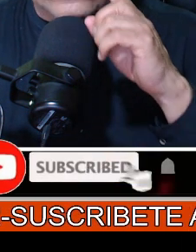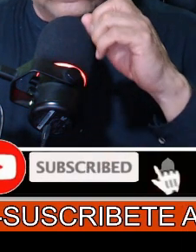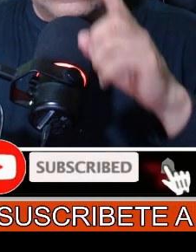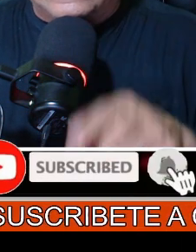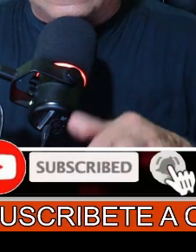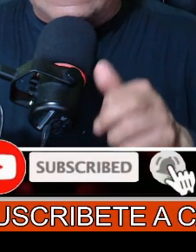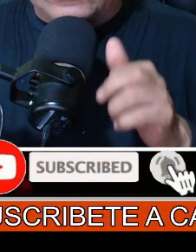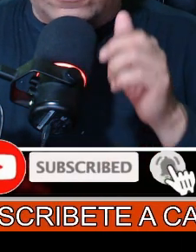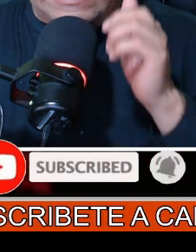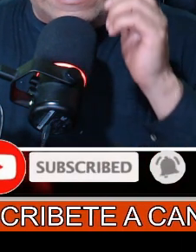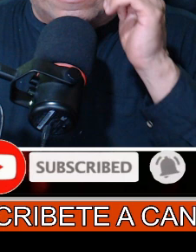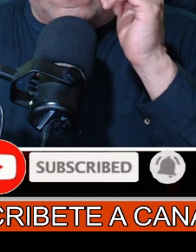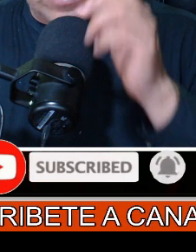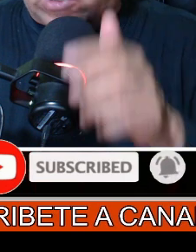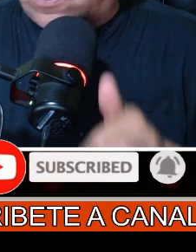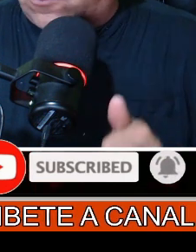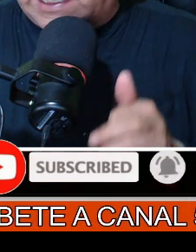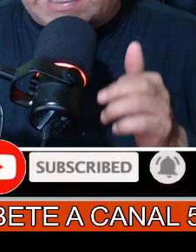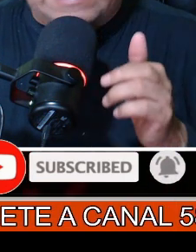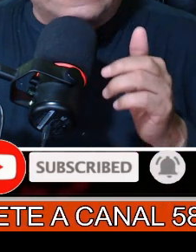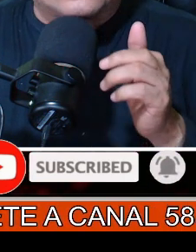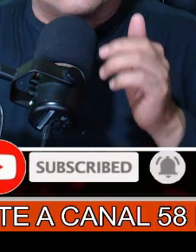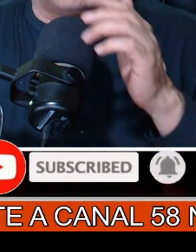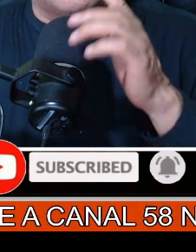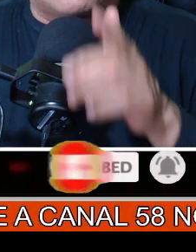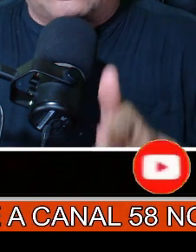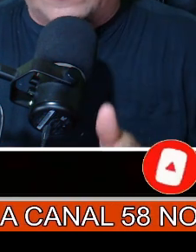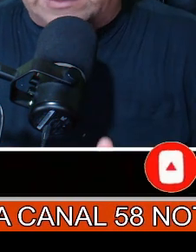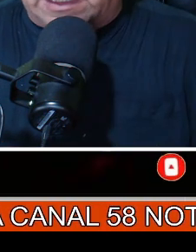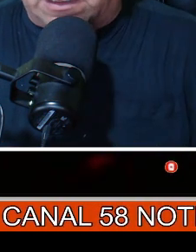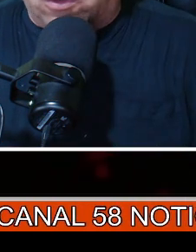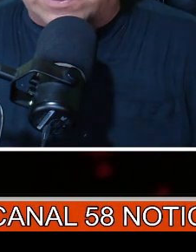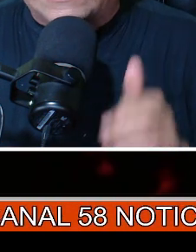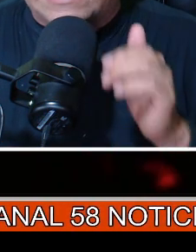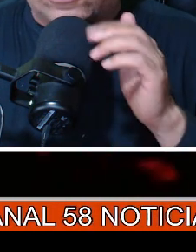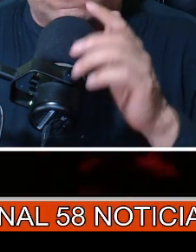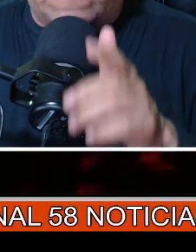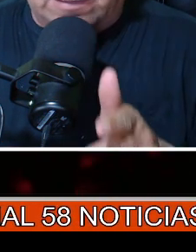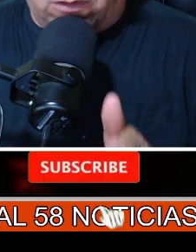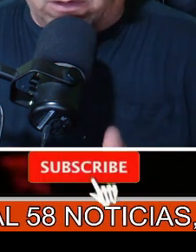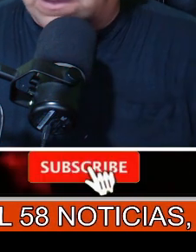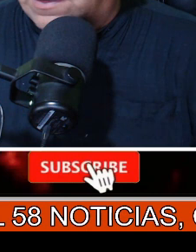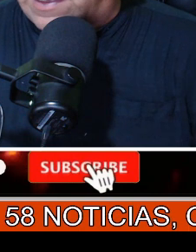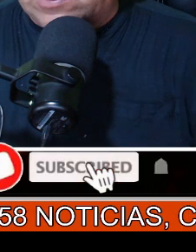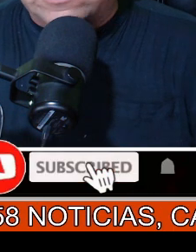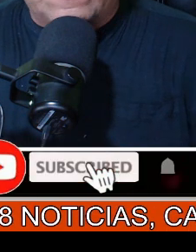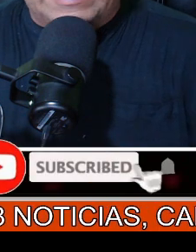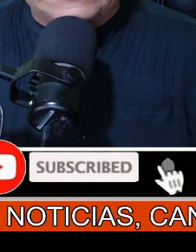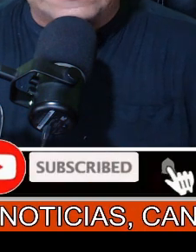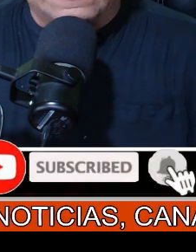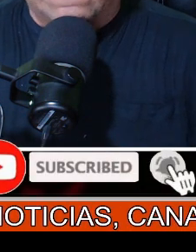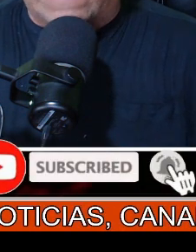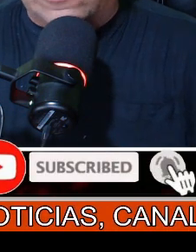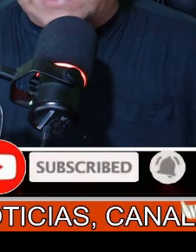En su intervención, el diputado de Morena se lo vuelve a repetir, lo que tanto le ofendió. Amigos y